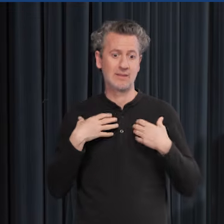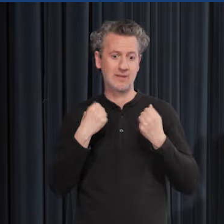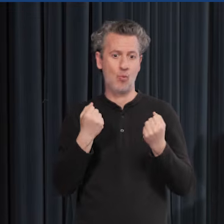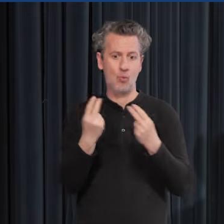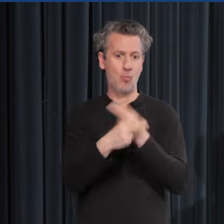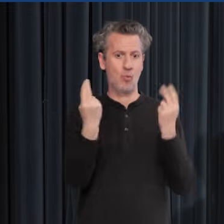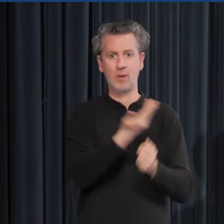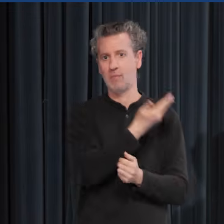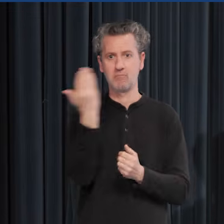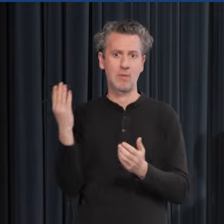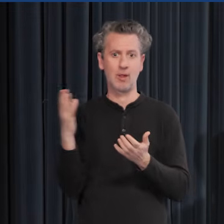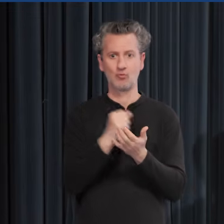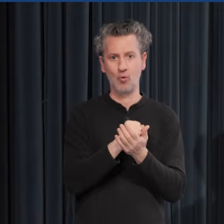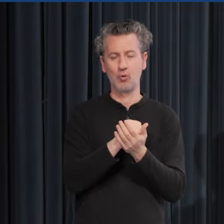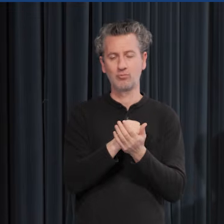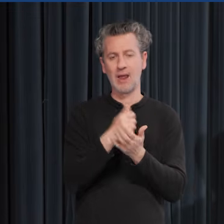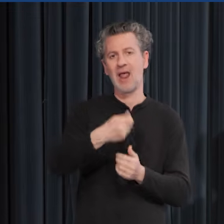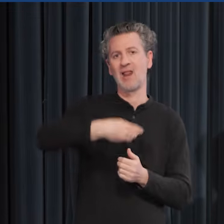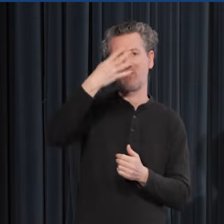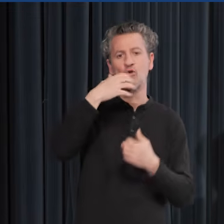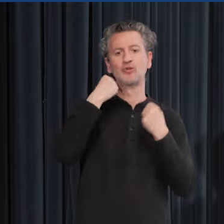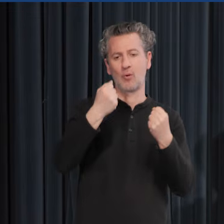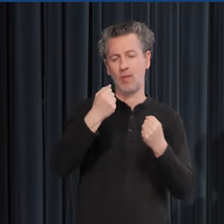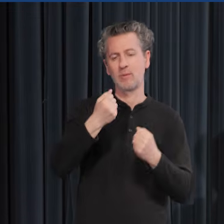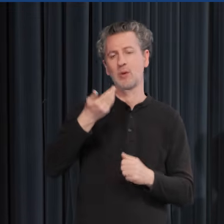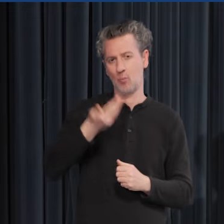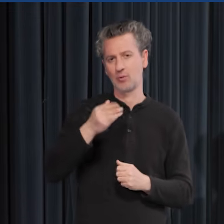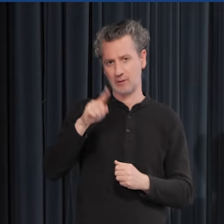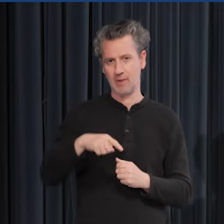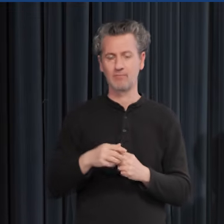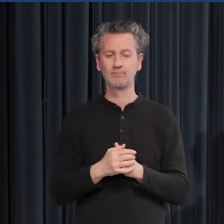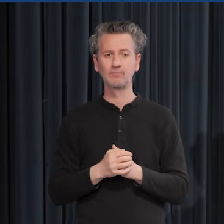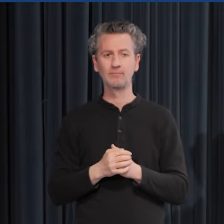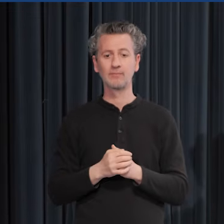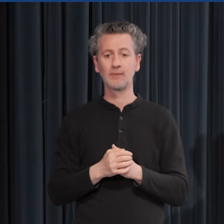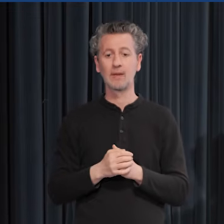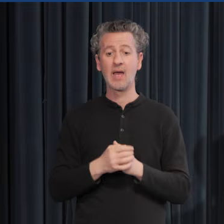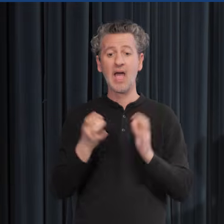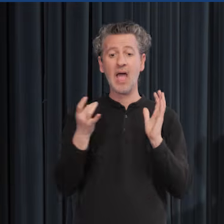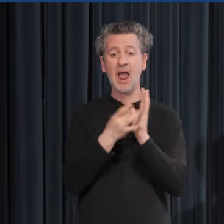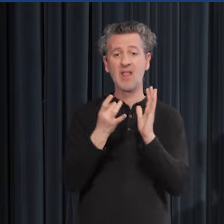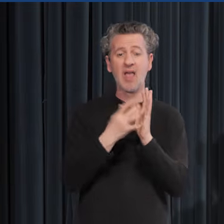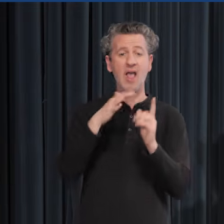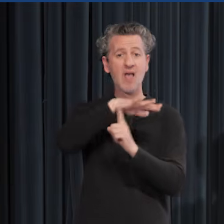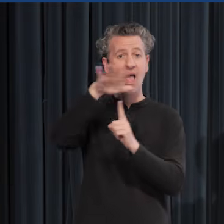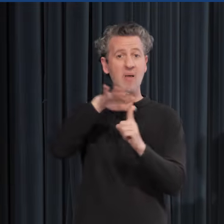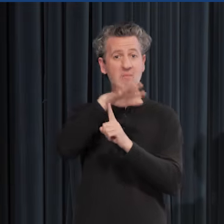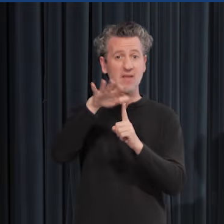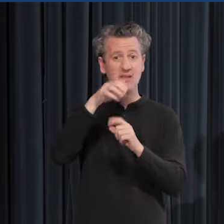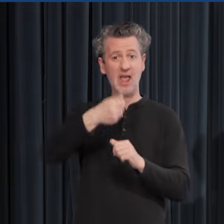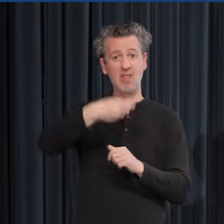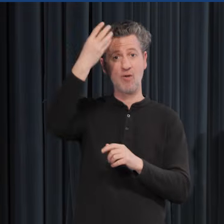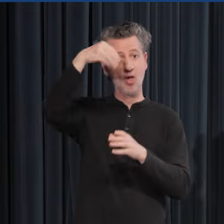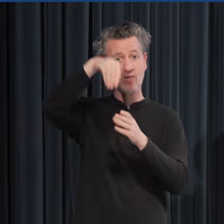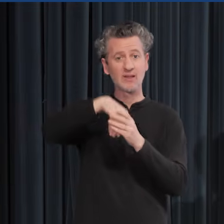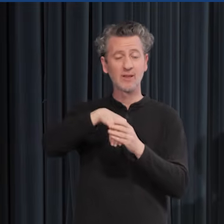¿no? El tener edificios saludables. ¿De qué depende esta calidad ambiental que tenemos en los interiores?